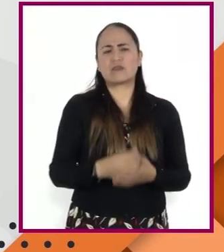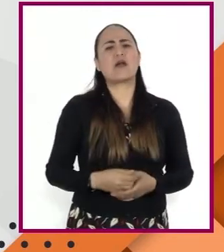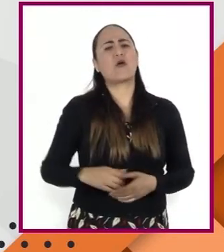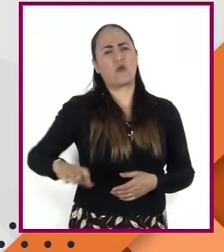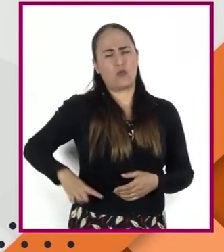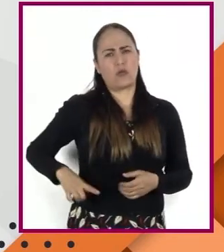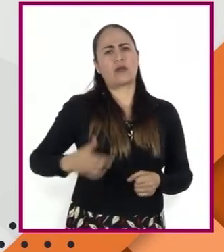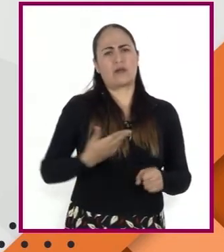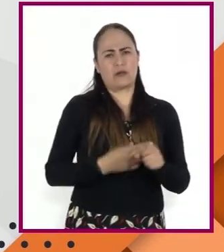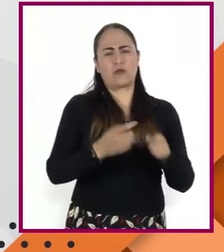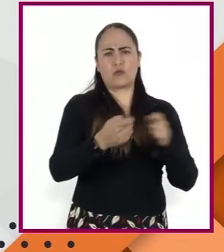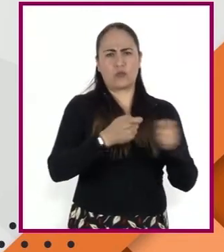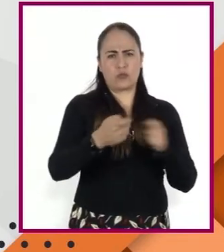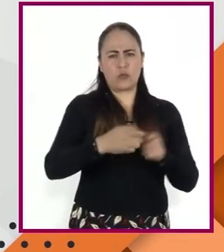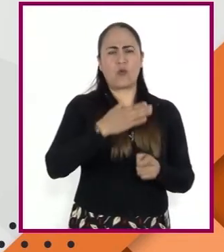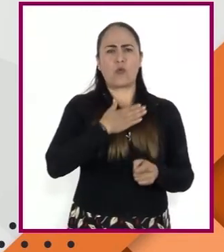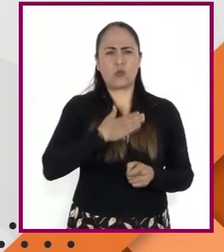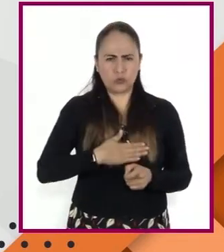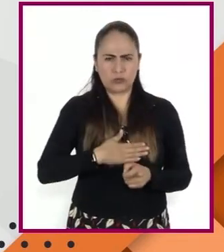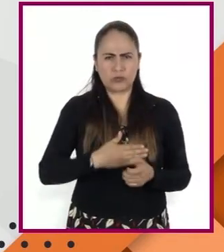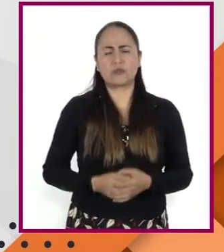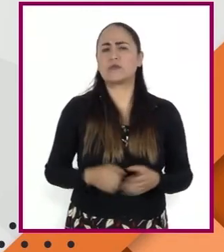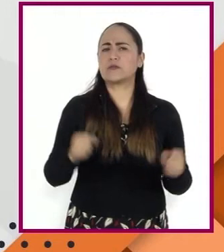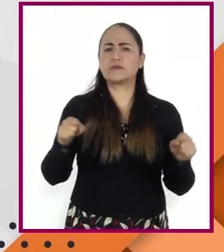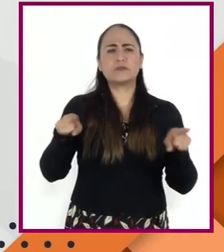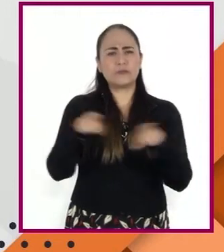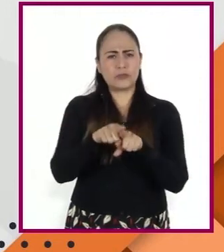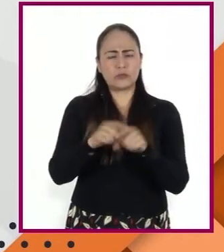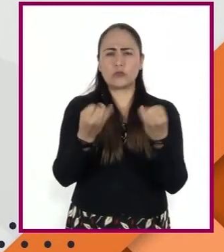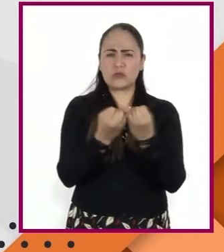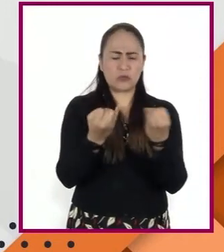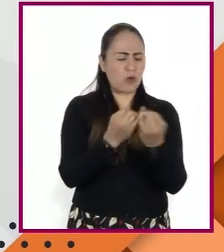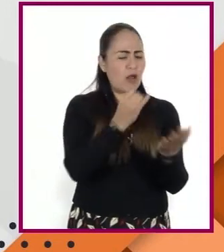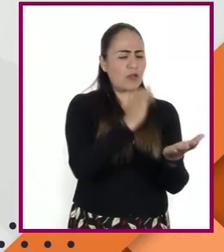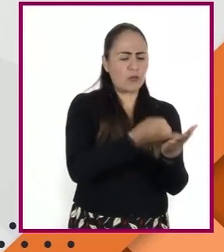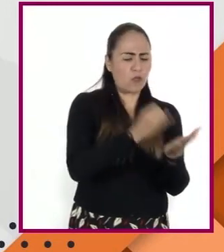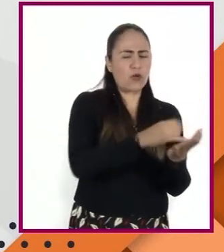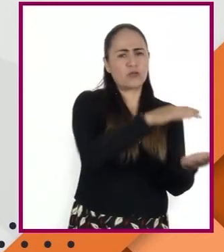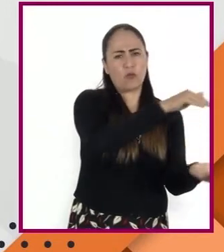Vizcaya, Durango y Chihuahua principalmente, y la de Yucatán.